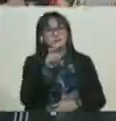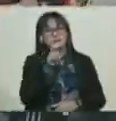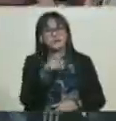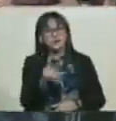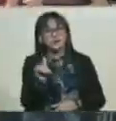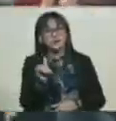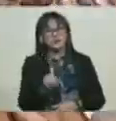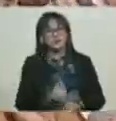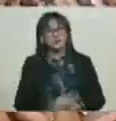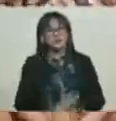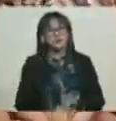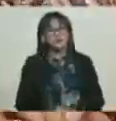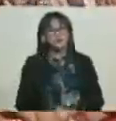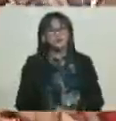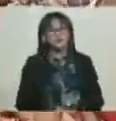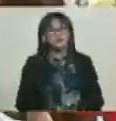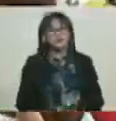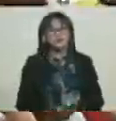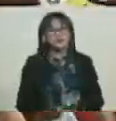unido de venezuela